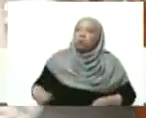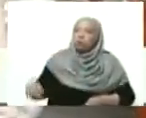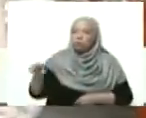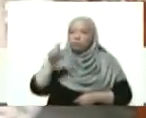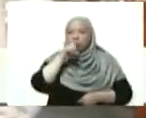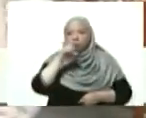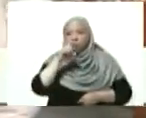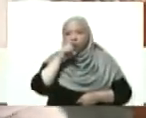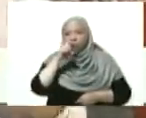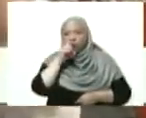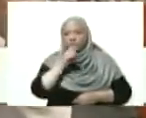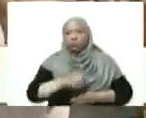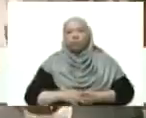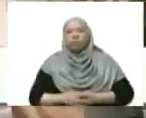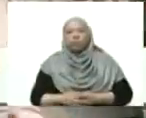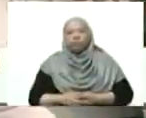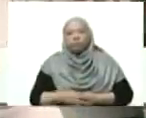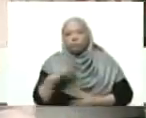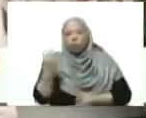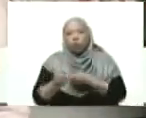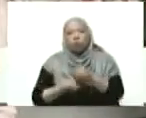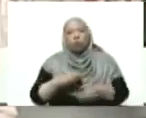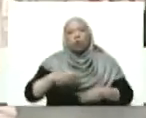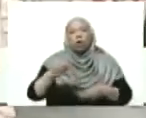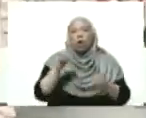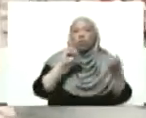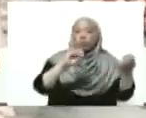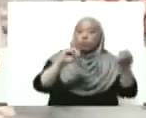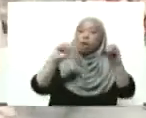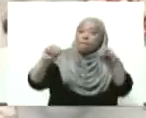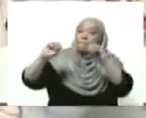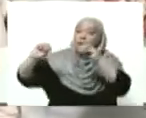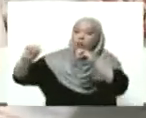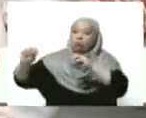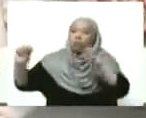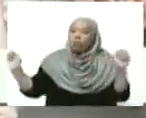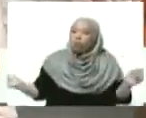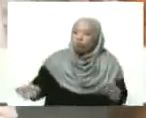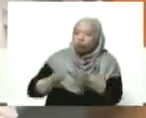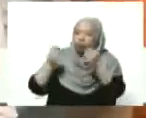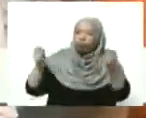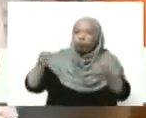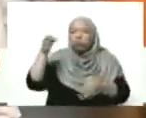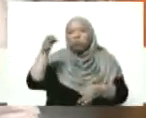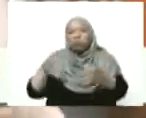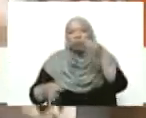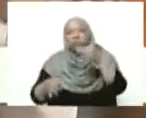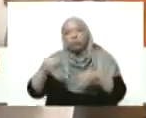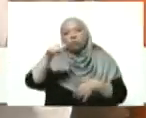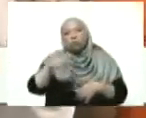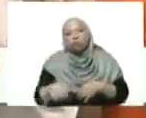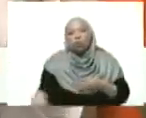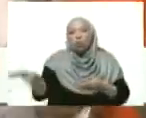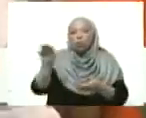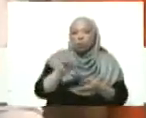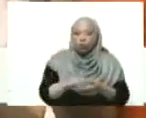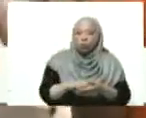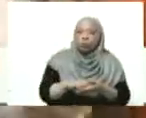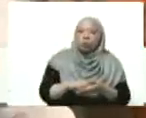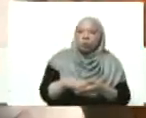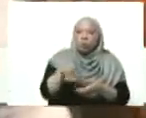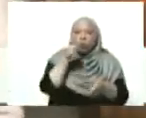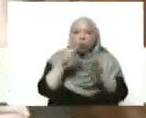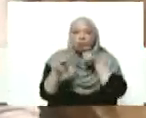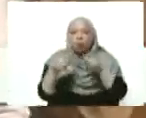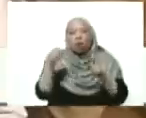República, Nicolás Maduro Moros, ha realizado un llamado a impulsar una gran campaña que justamente exija que se devuelvan los